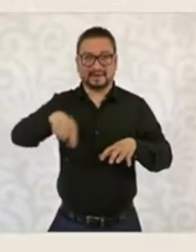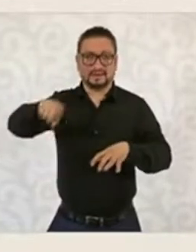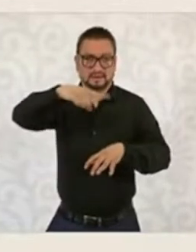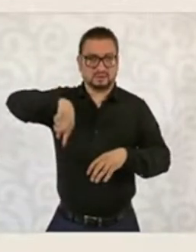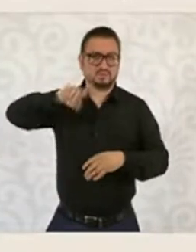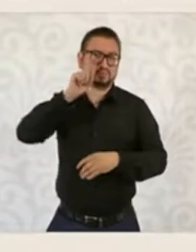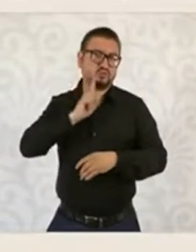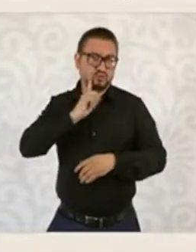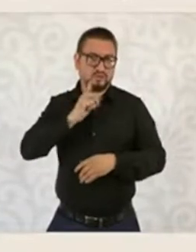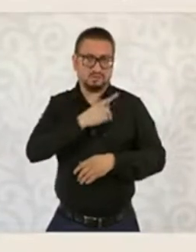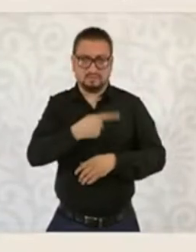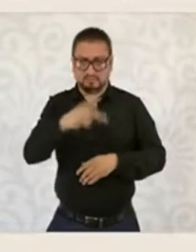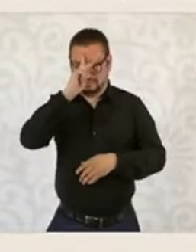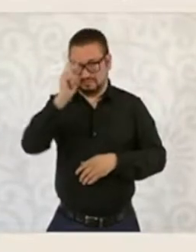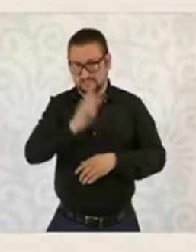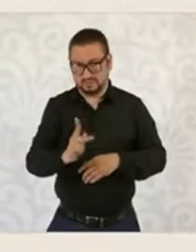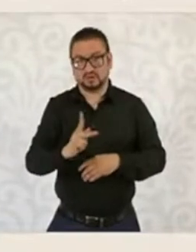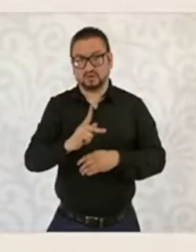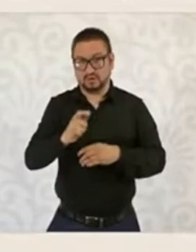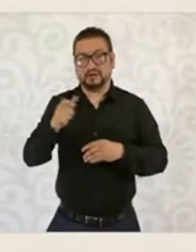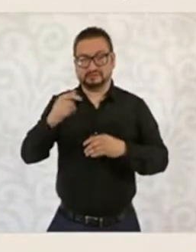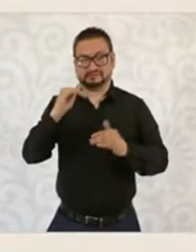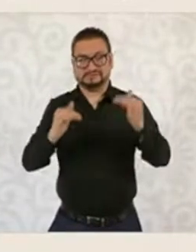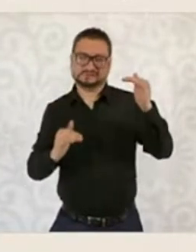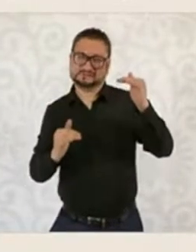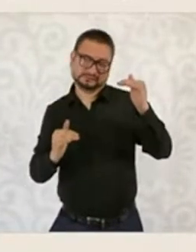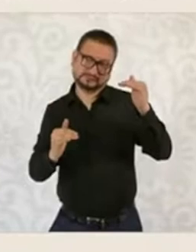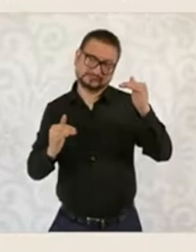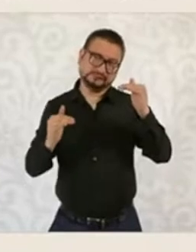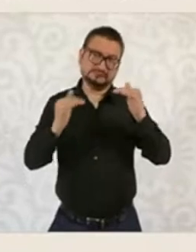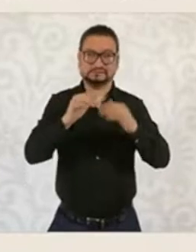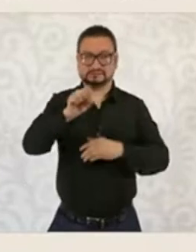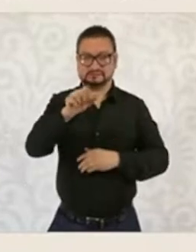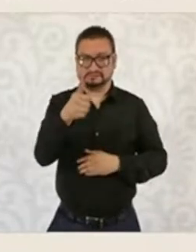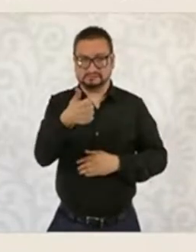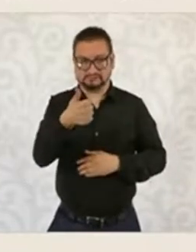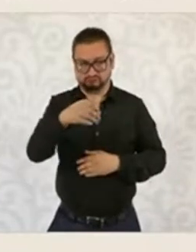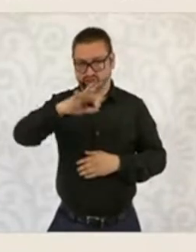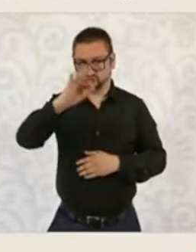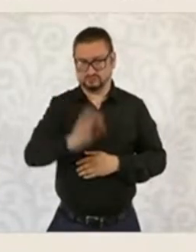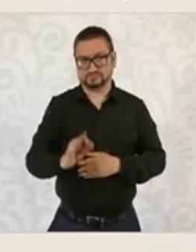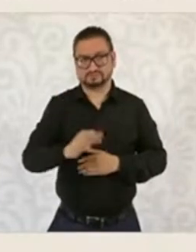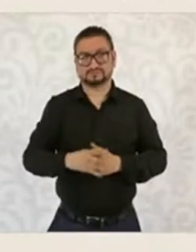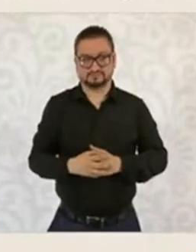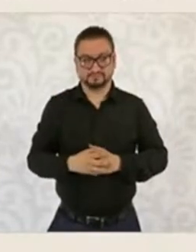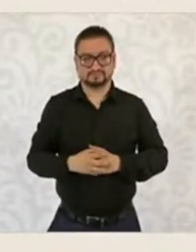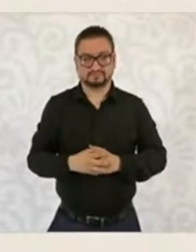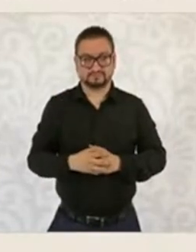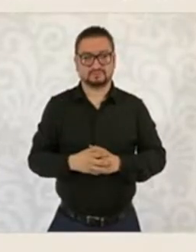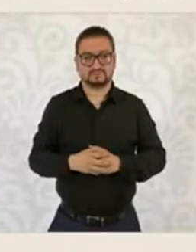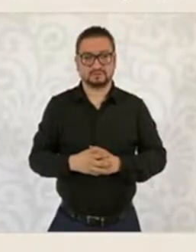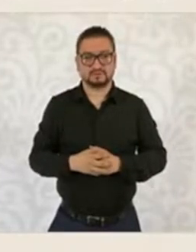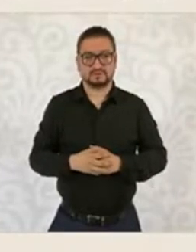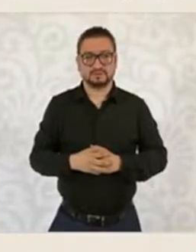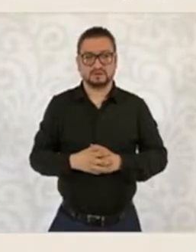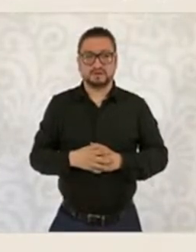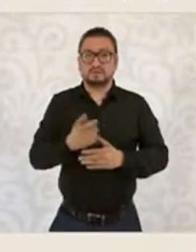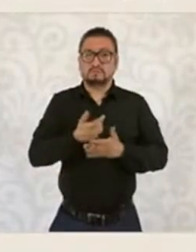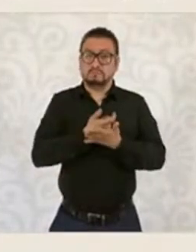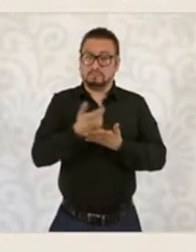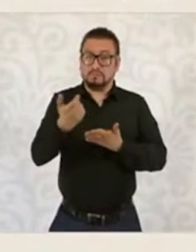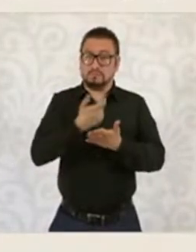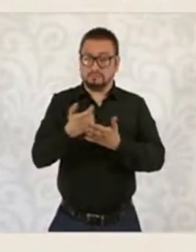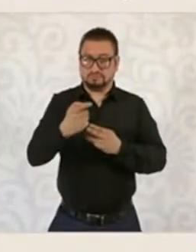más pobres, pues la brecha de género se redujo ahí incluso a un 66%. Los incrementos salariales